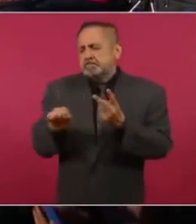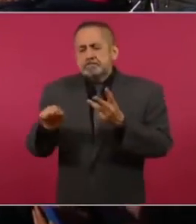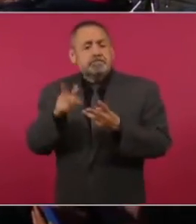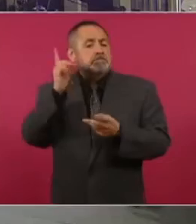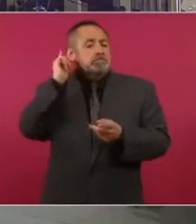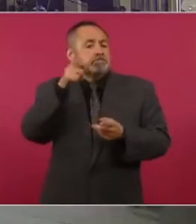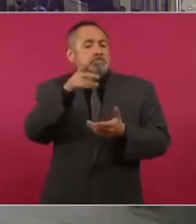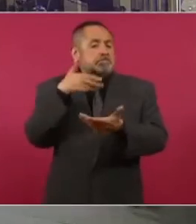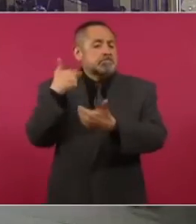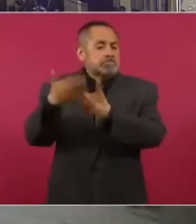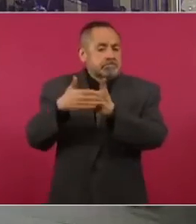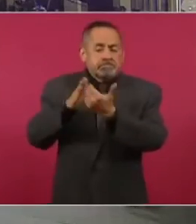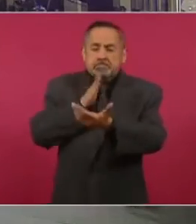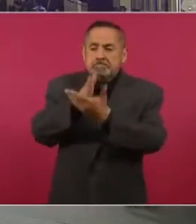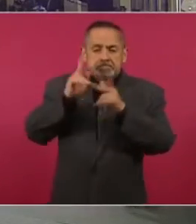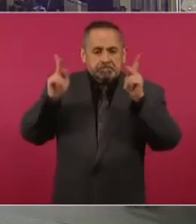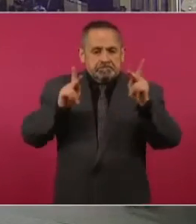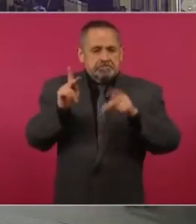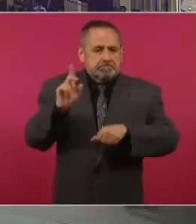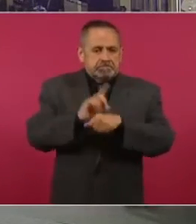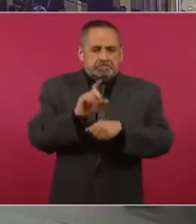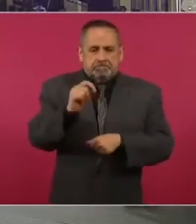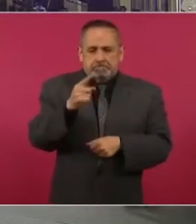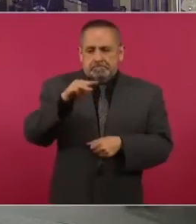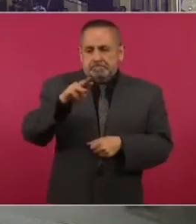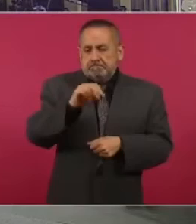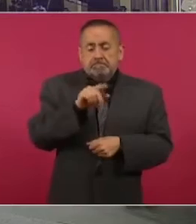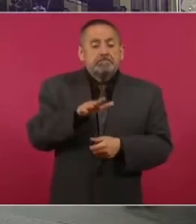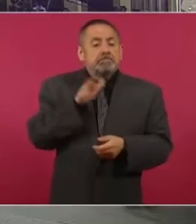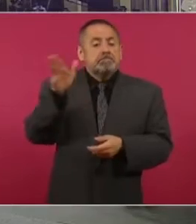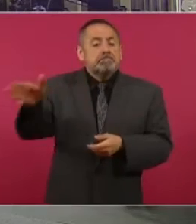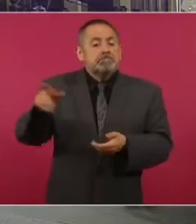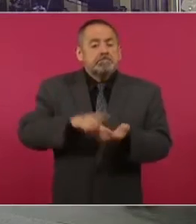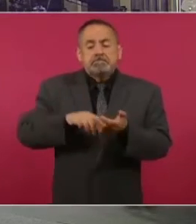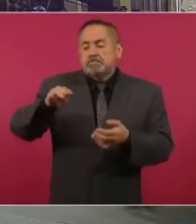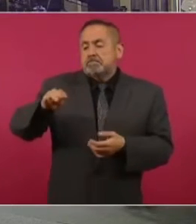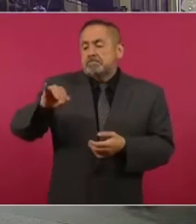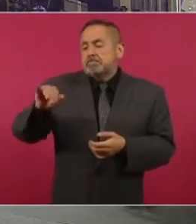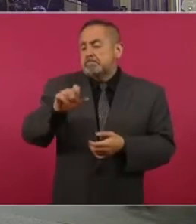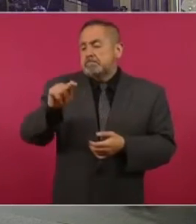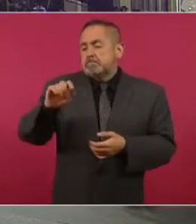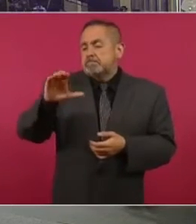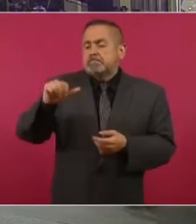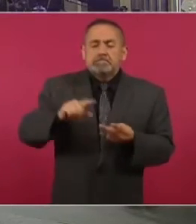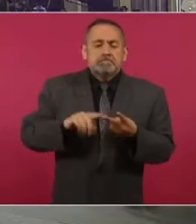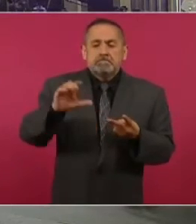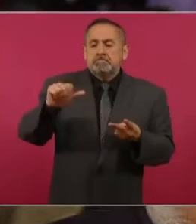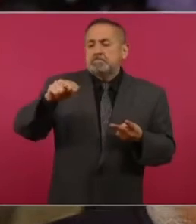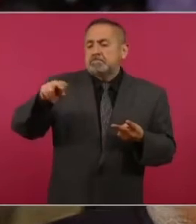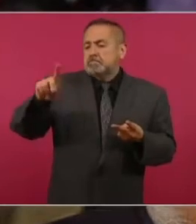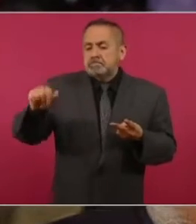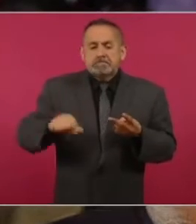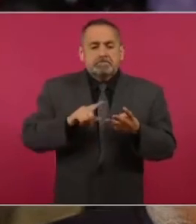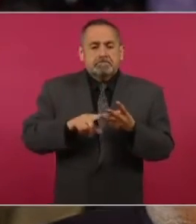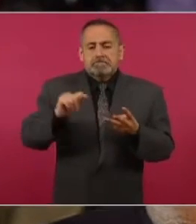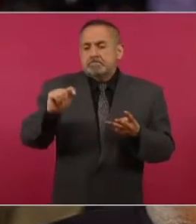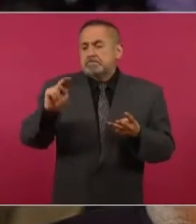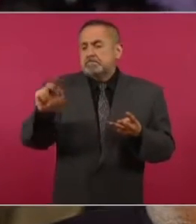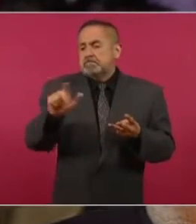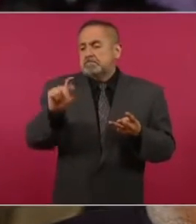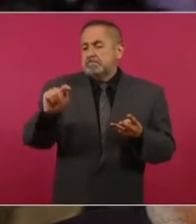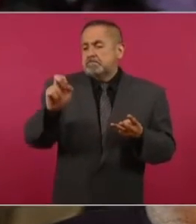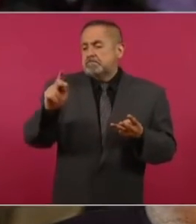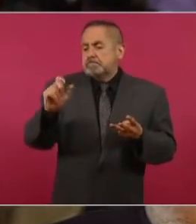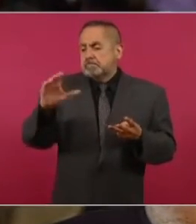que va usted a hacer el 21 de marzo pudiera usted visitar la Mixteca nuevamente, a lo mejor la Cañada o a lo mejor en la región de Tuxtepec, para